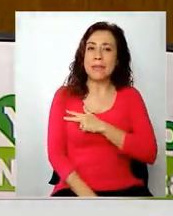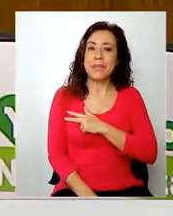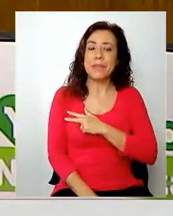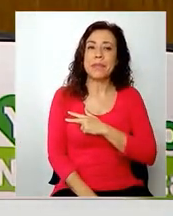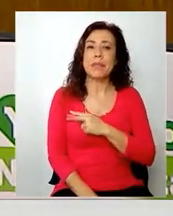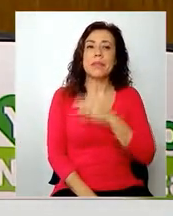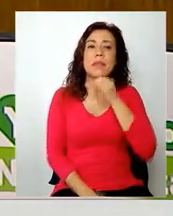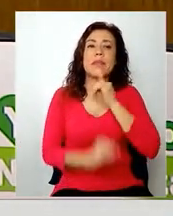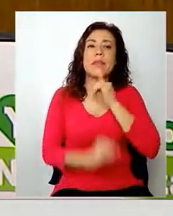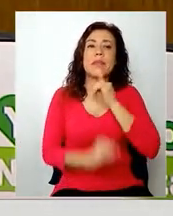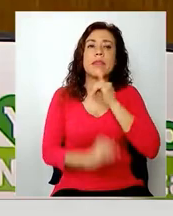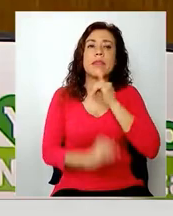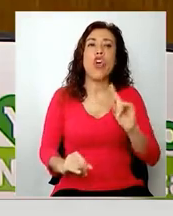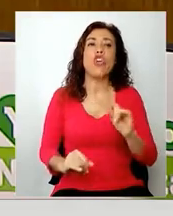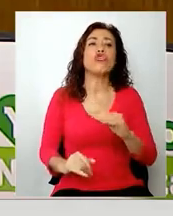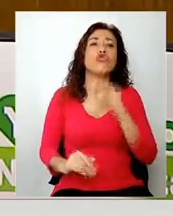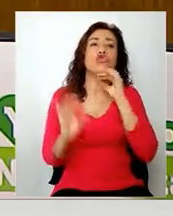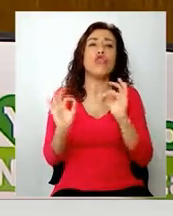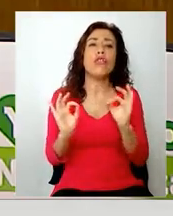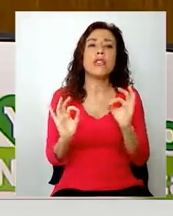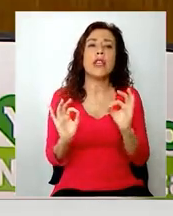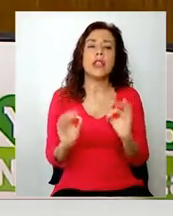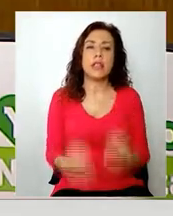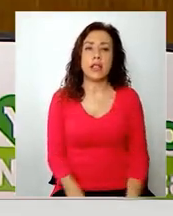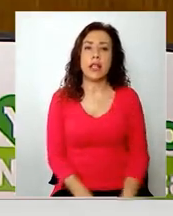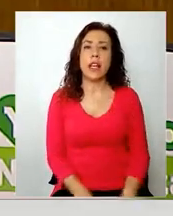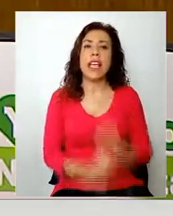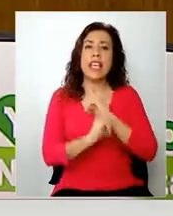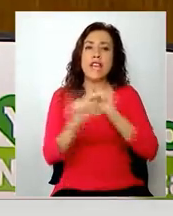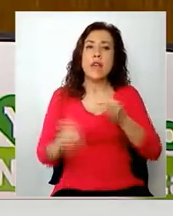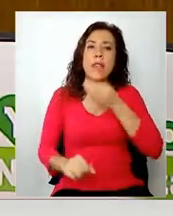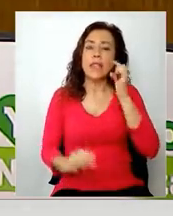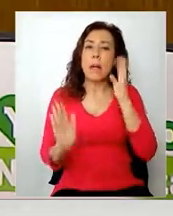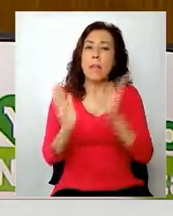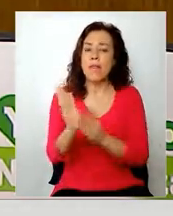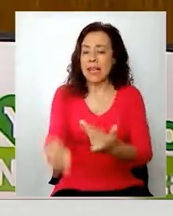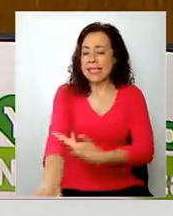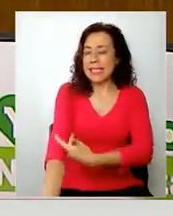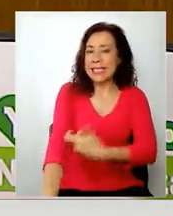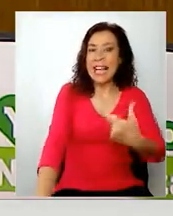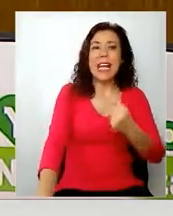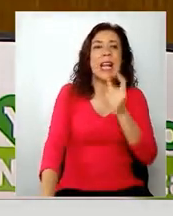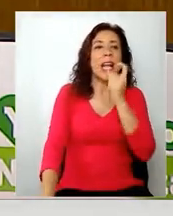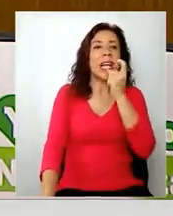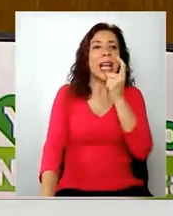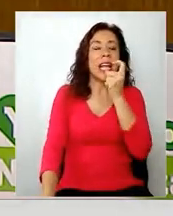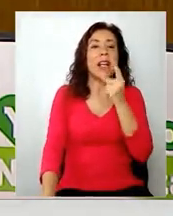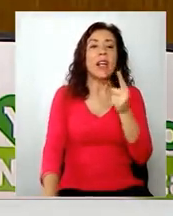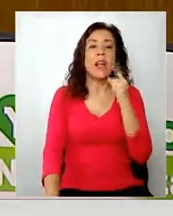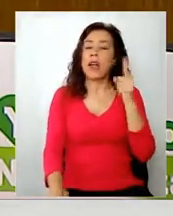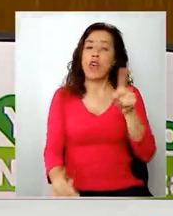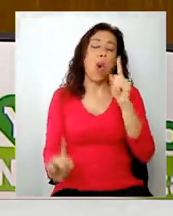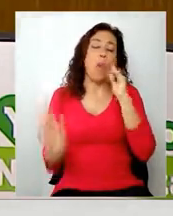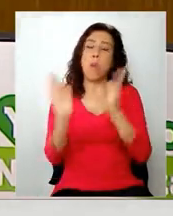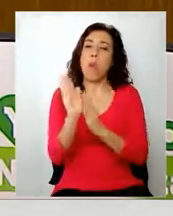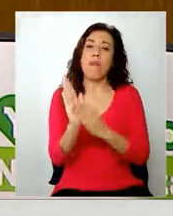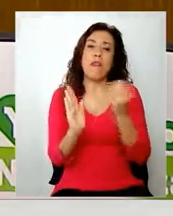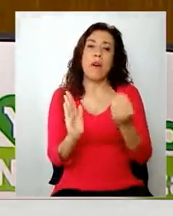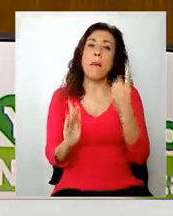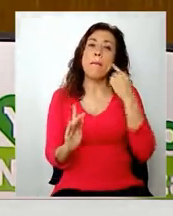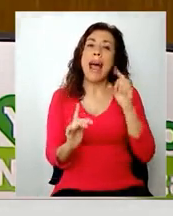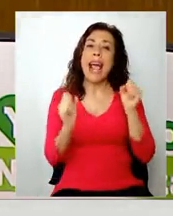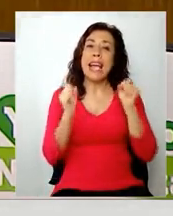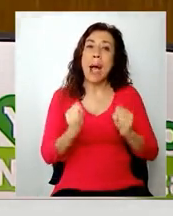evaluar el grado de sobriedad de los conductores el informe señala que las pruebas de sangre y saliva son indicadores inconsistentes para demostrar que las habilidades de los conductores están comprometidas